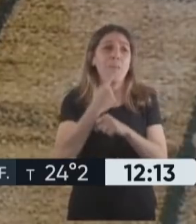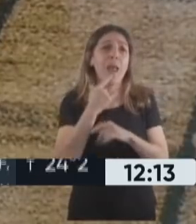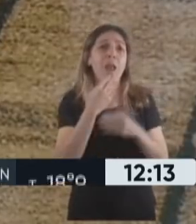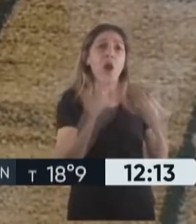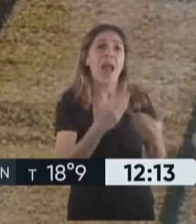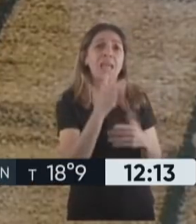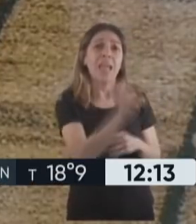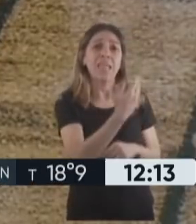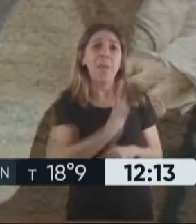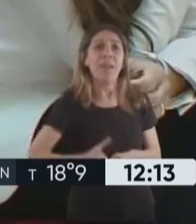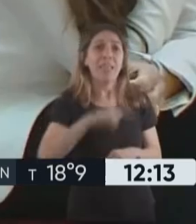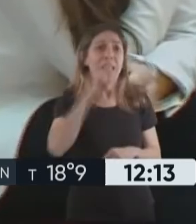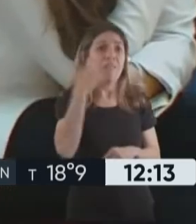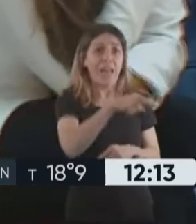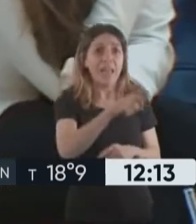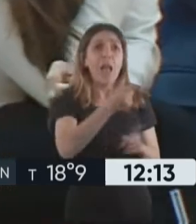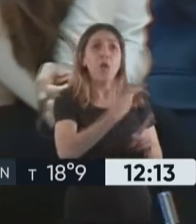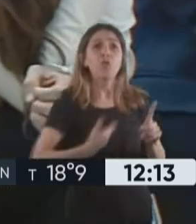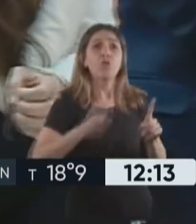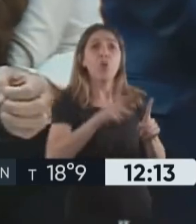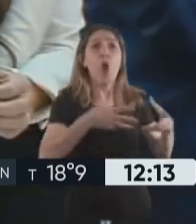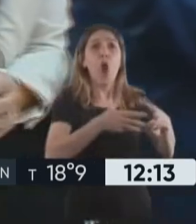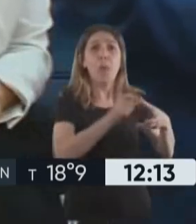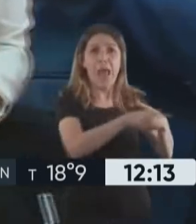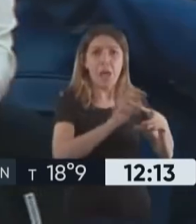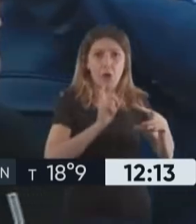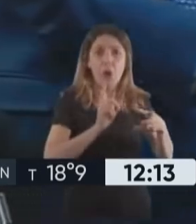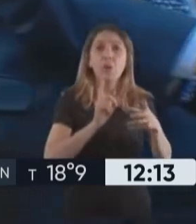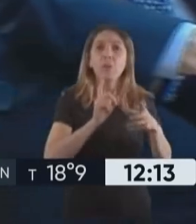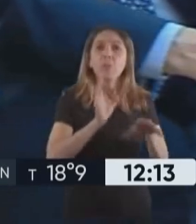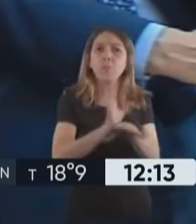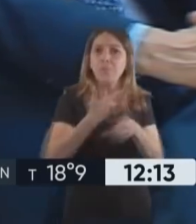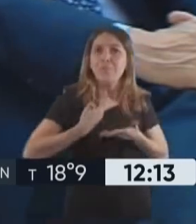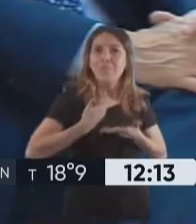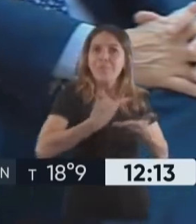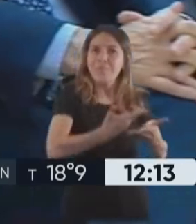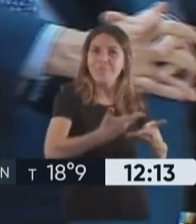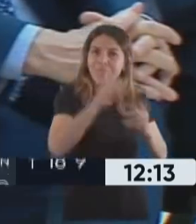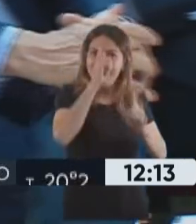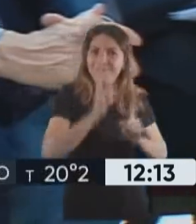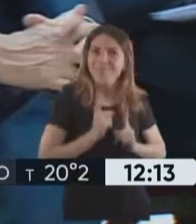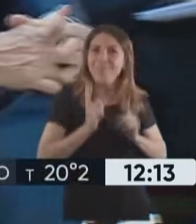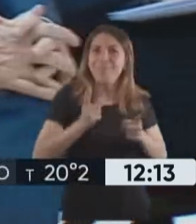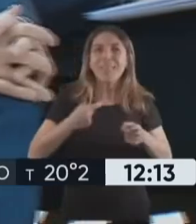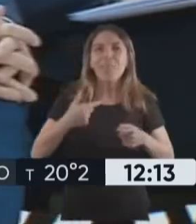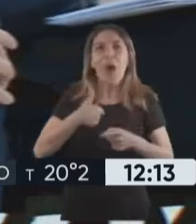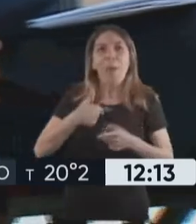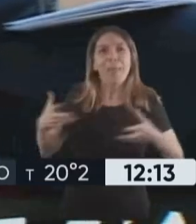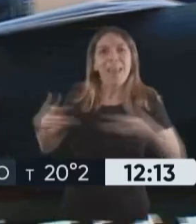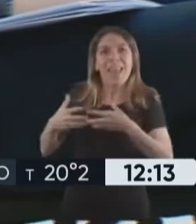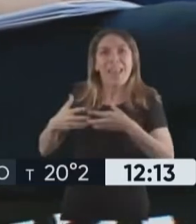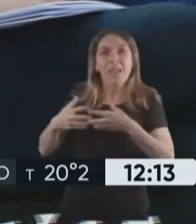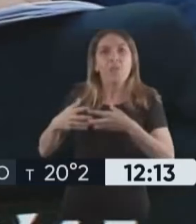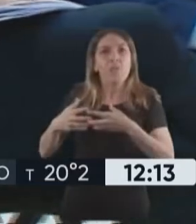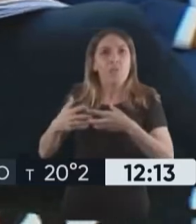presidente fernández ya su gobierno la recepción que nos han brindado tanto a mí como a nuestra comitiva una comitiva